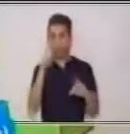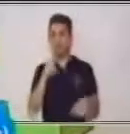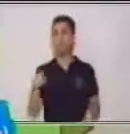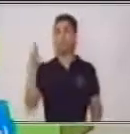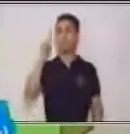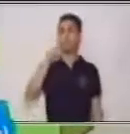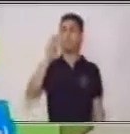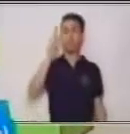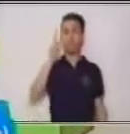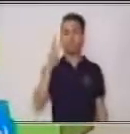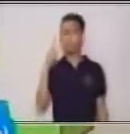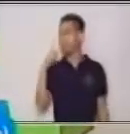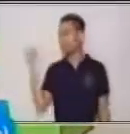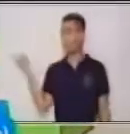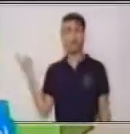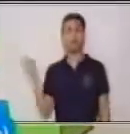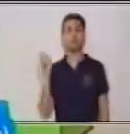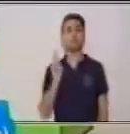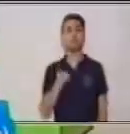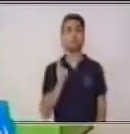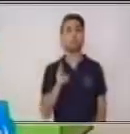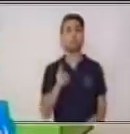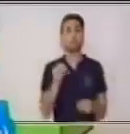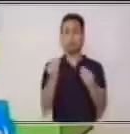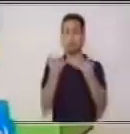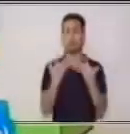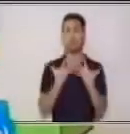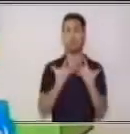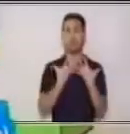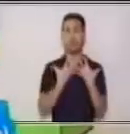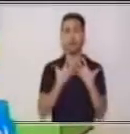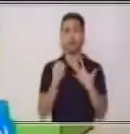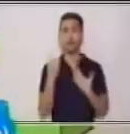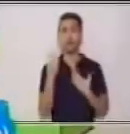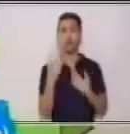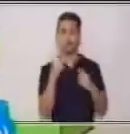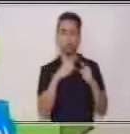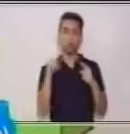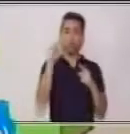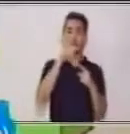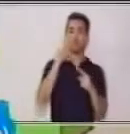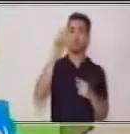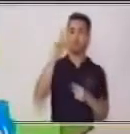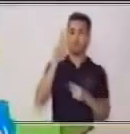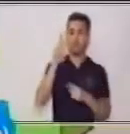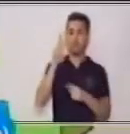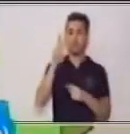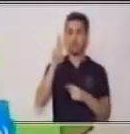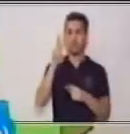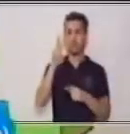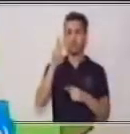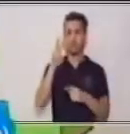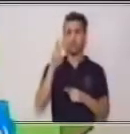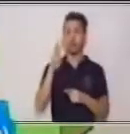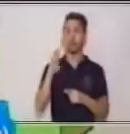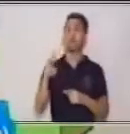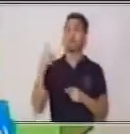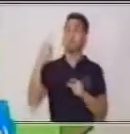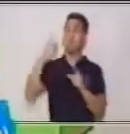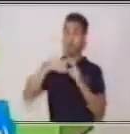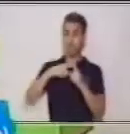cual a usted ya le dan un valor elevado a una potencia y le dan un